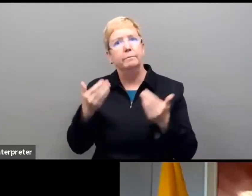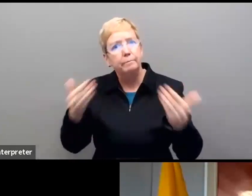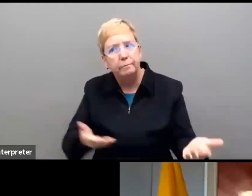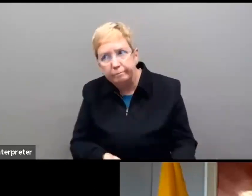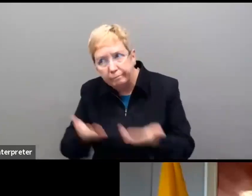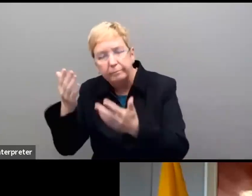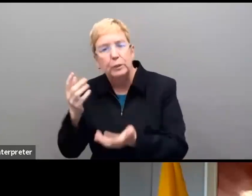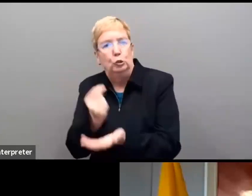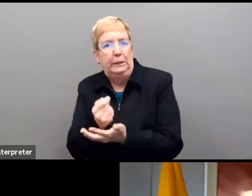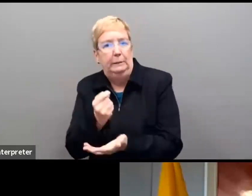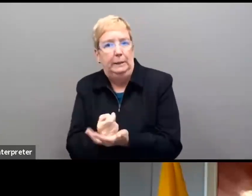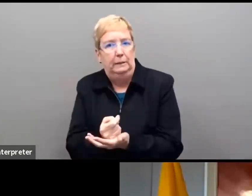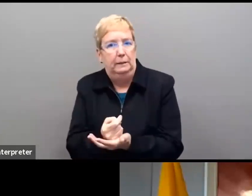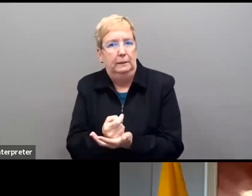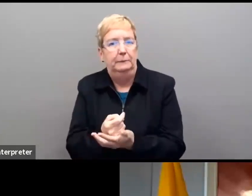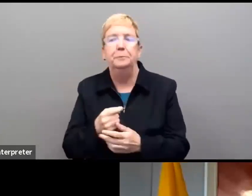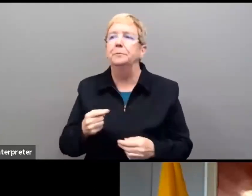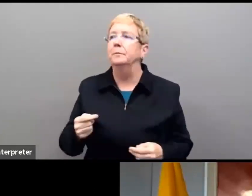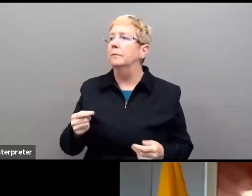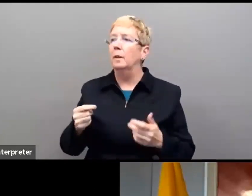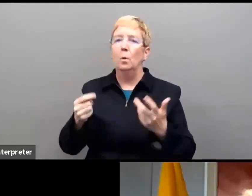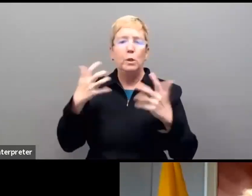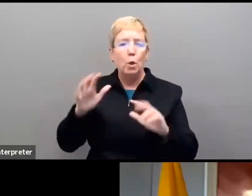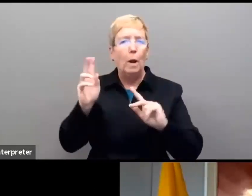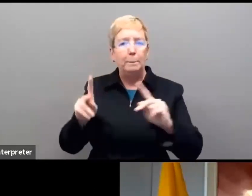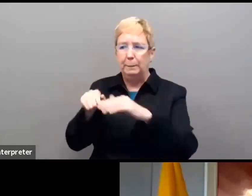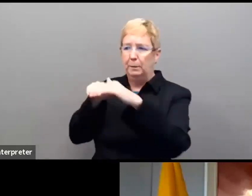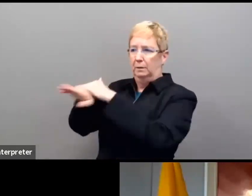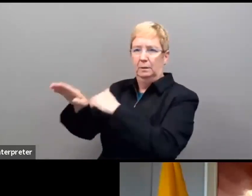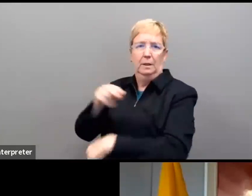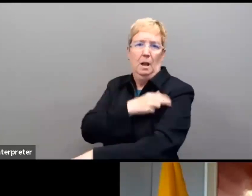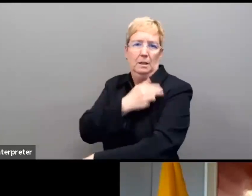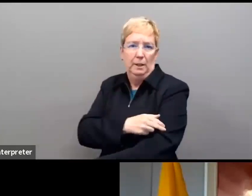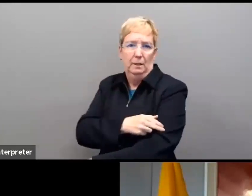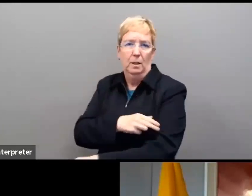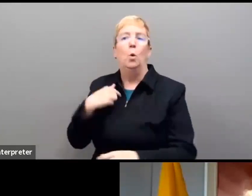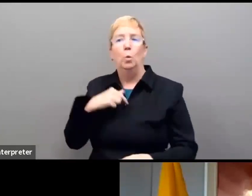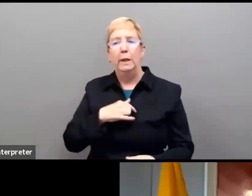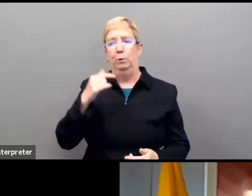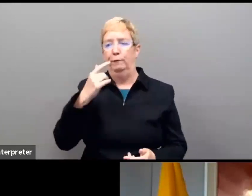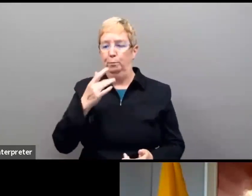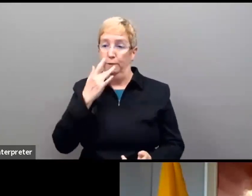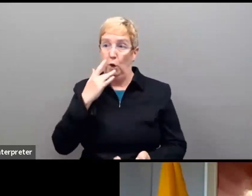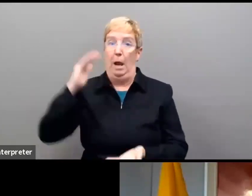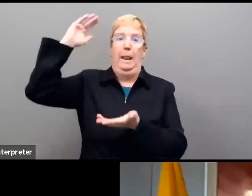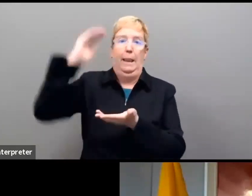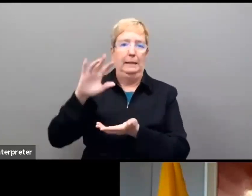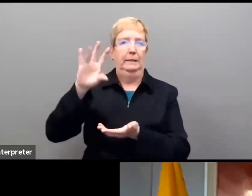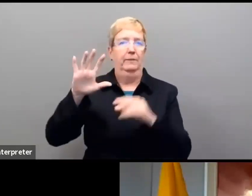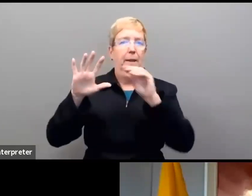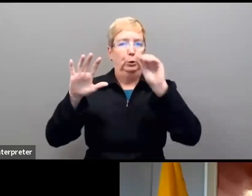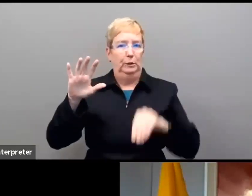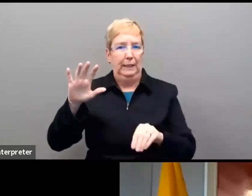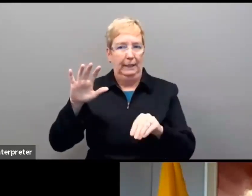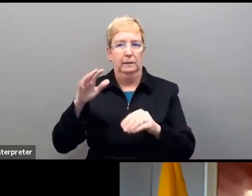si tiene da positivo, si sufre de obesidad o si tiene un factor de riesgo de sufrir una